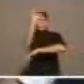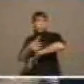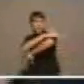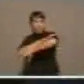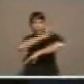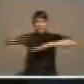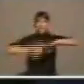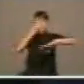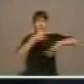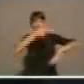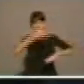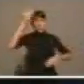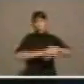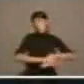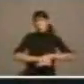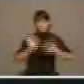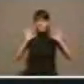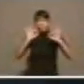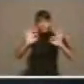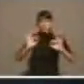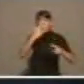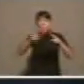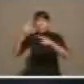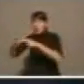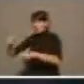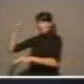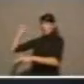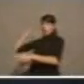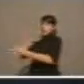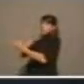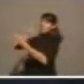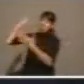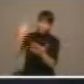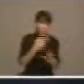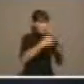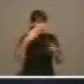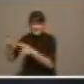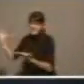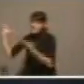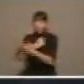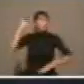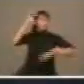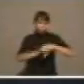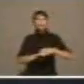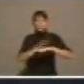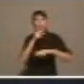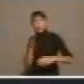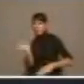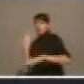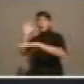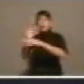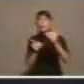gobiernan, ellos son la clave. Todos los políticos de ayer y hoy. Aquí les traigo ejemplos